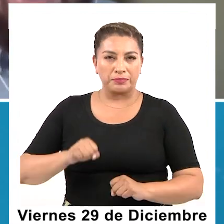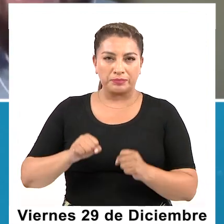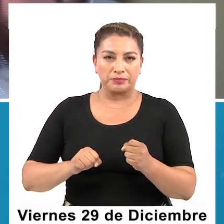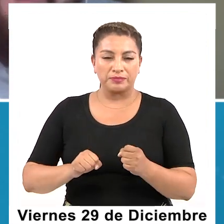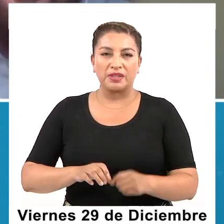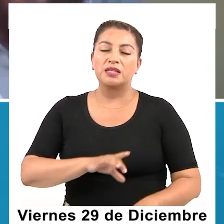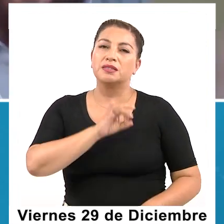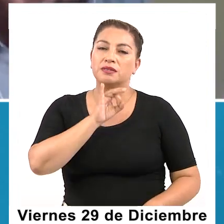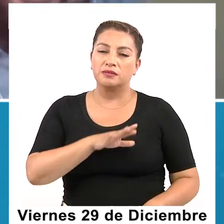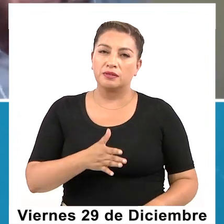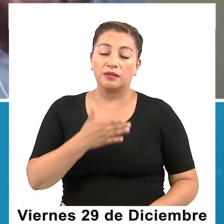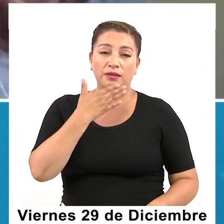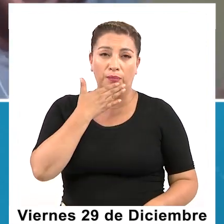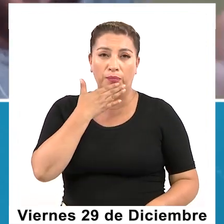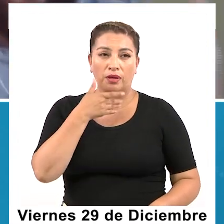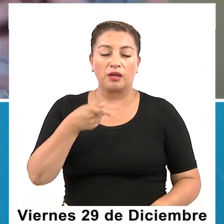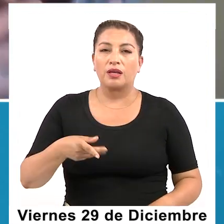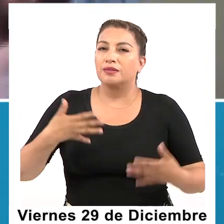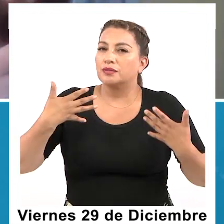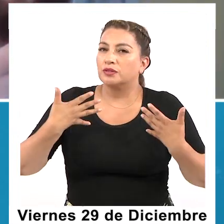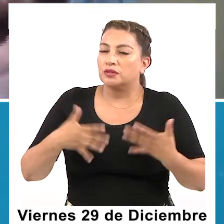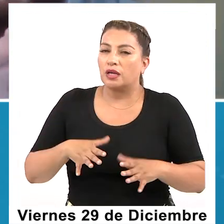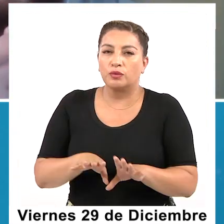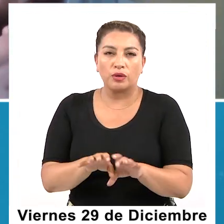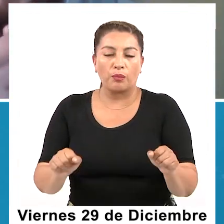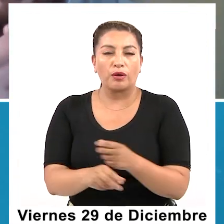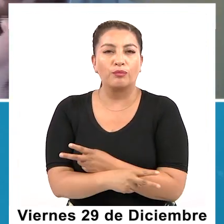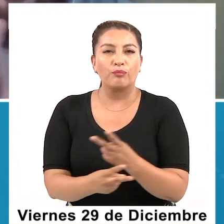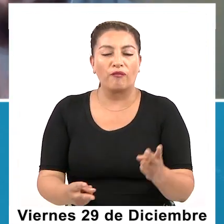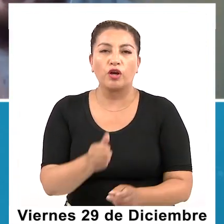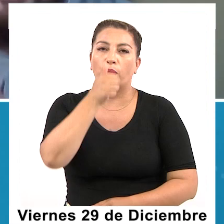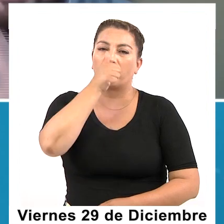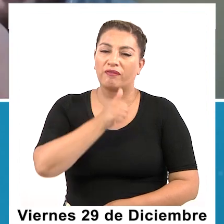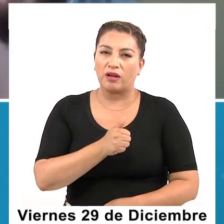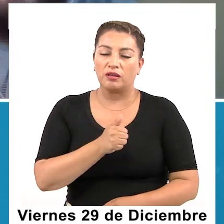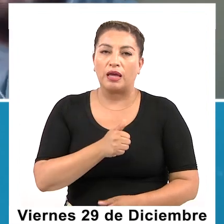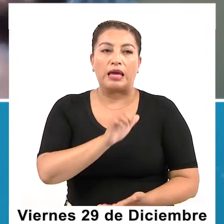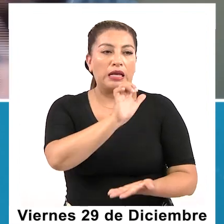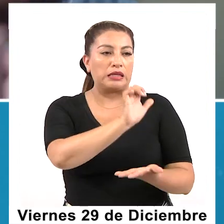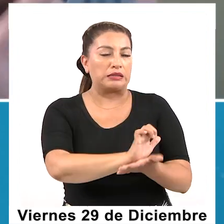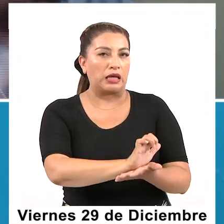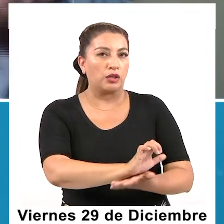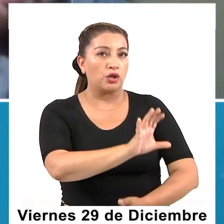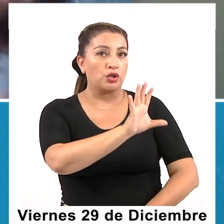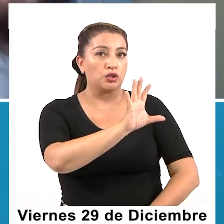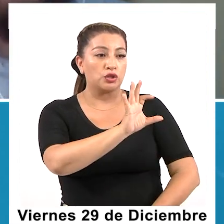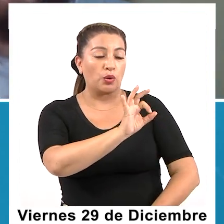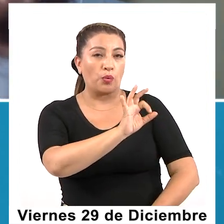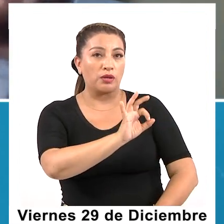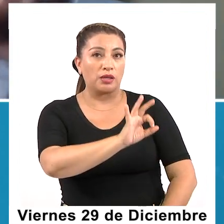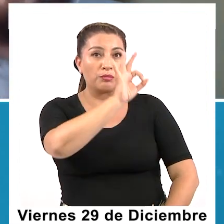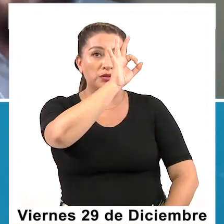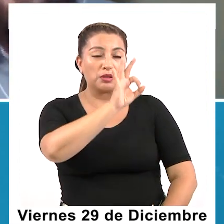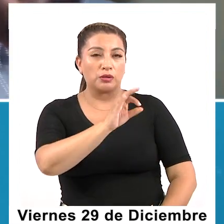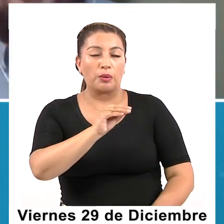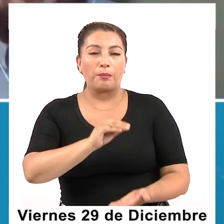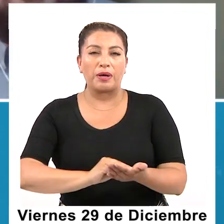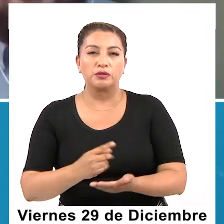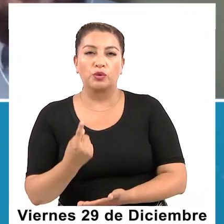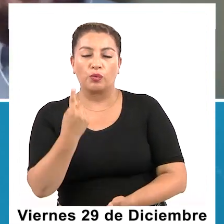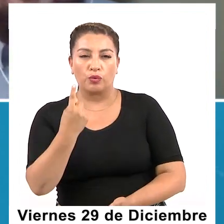justamente chilenas en esto y que finalmente termina siendo un acuerdo público-privado en que el Estado tiene el 50+1 de acciones.